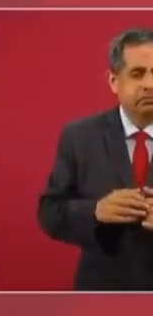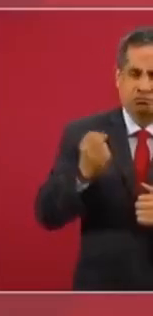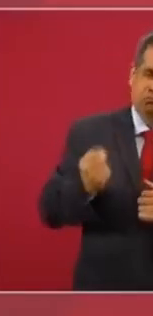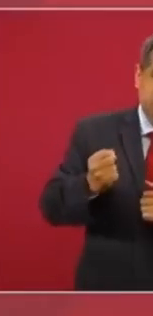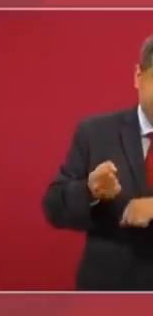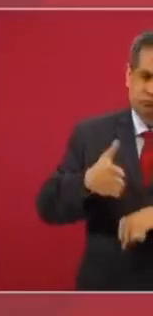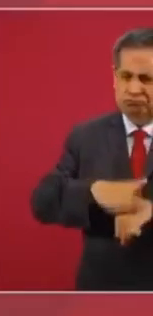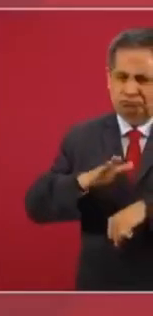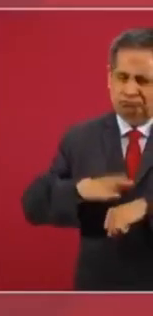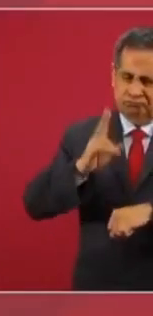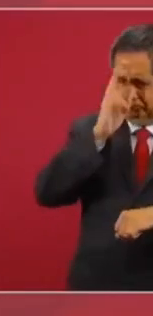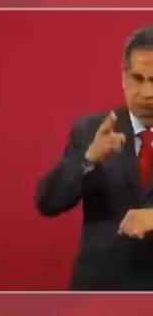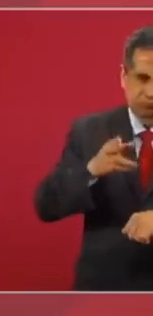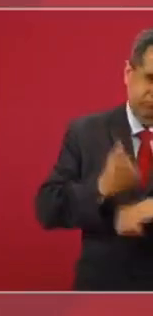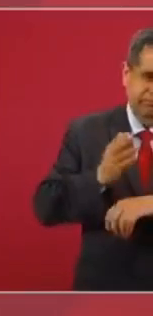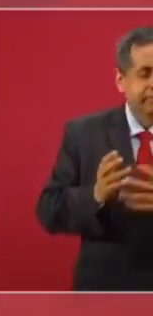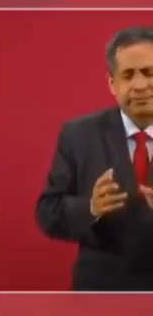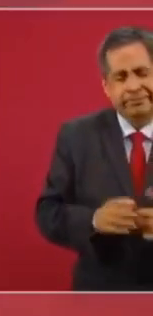disciplinarias, pues.